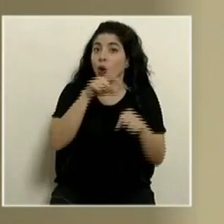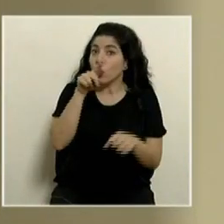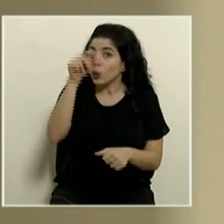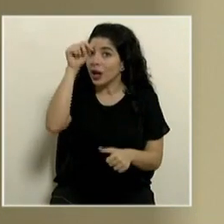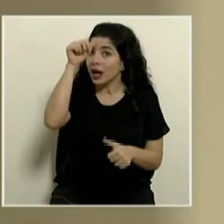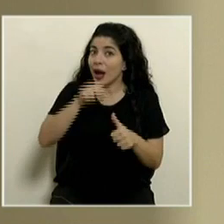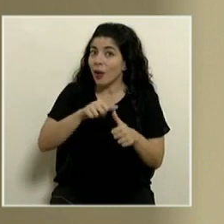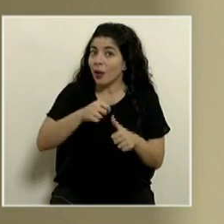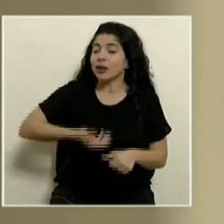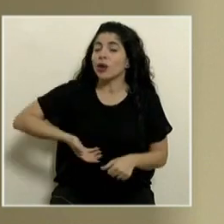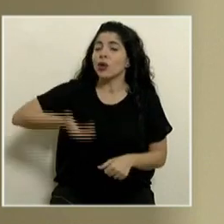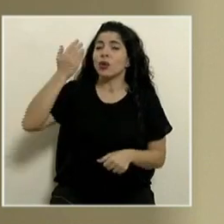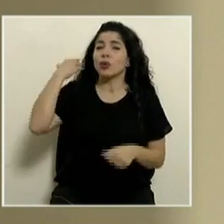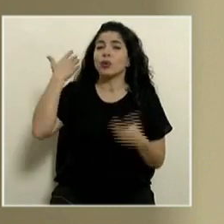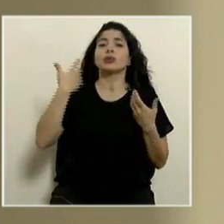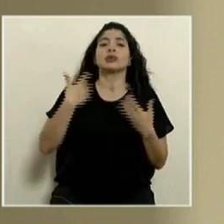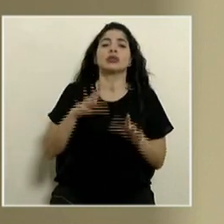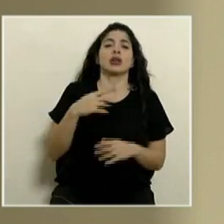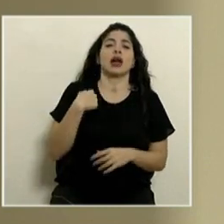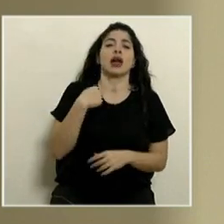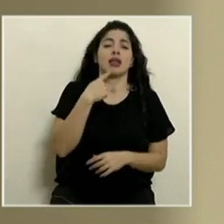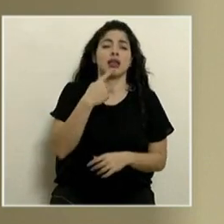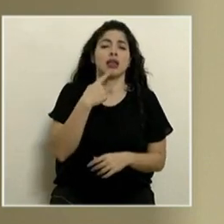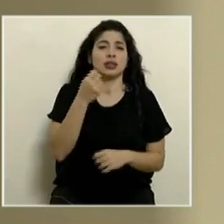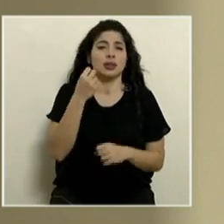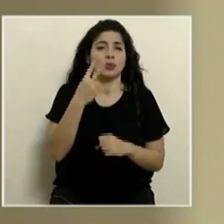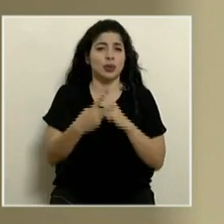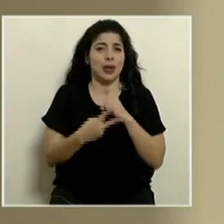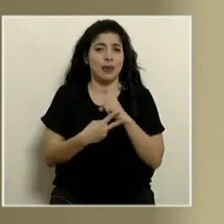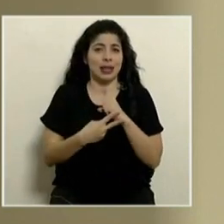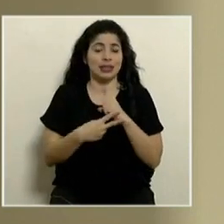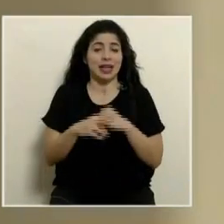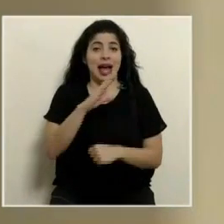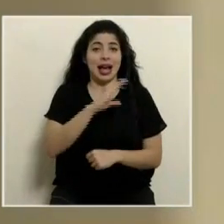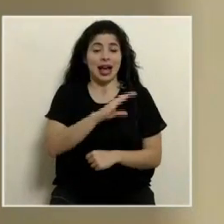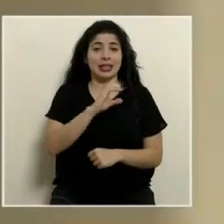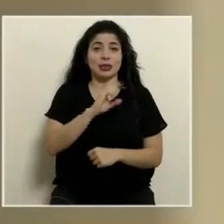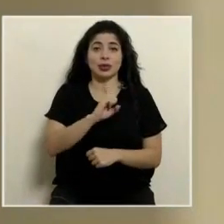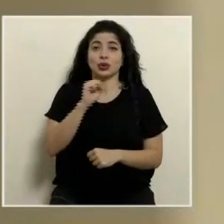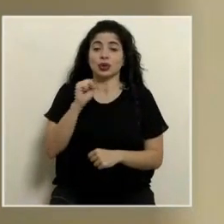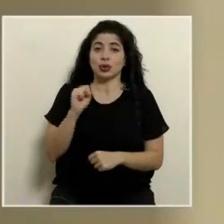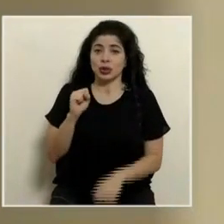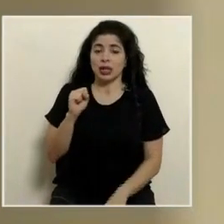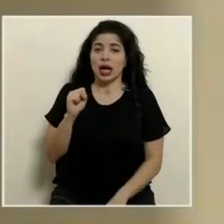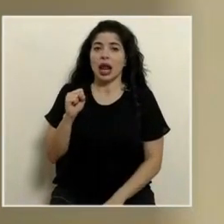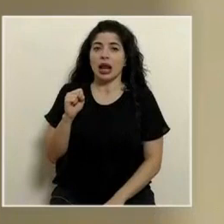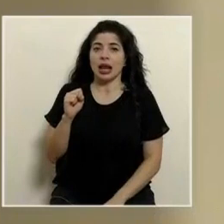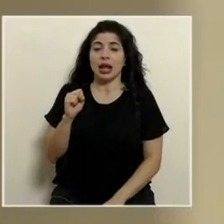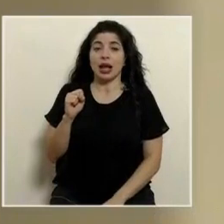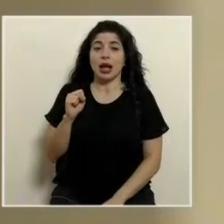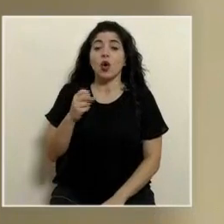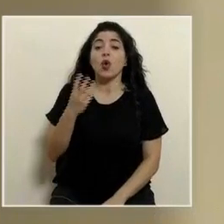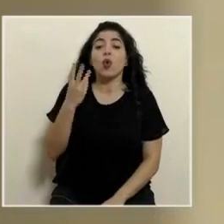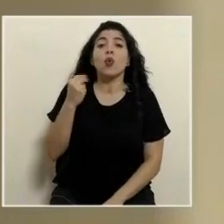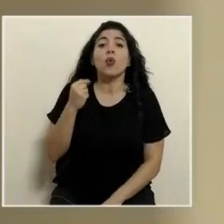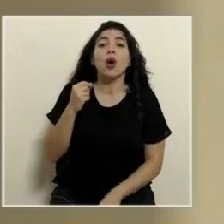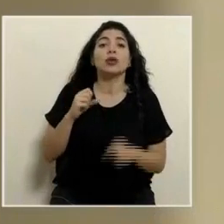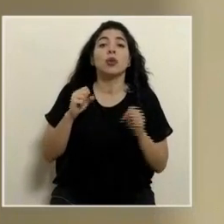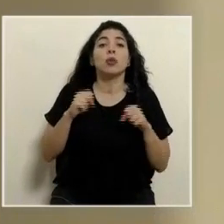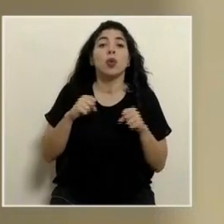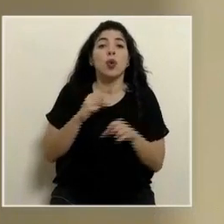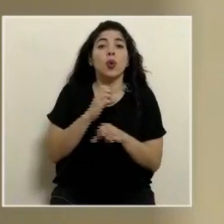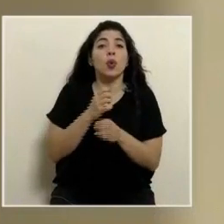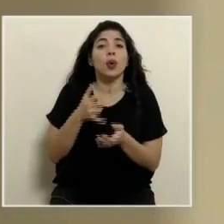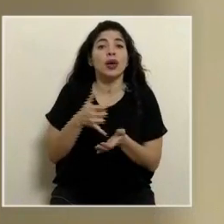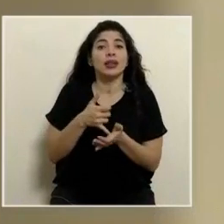ya lo he dicho muchas veces, en la Caja Costarricense de Seguro Social, la capacidad que se tenía de UCIs